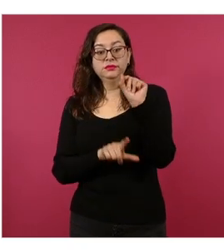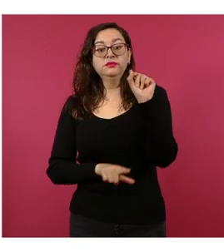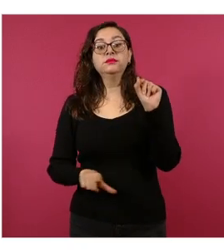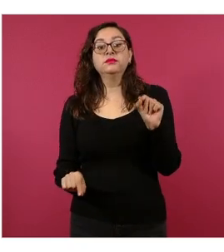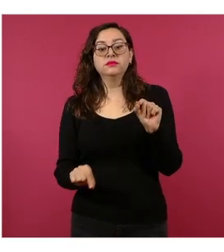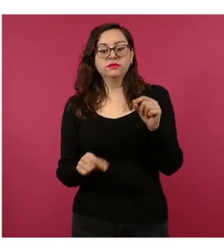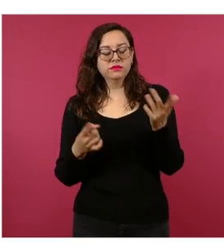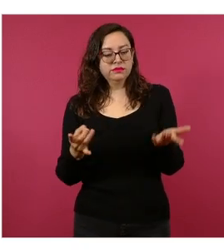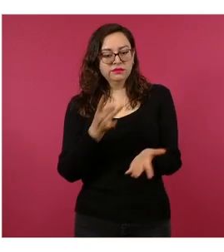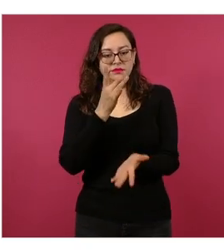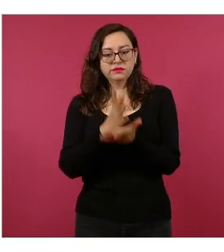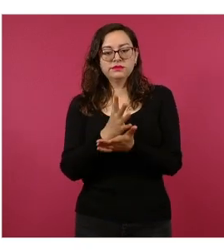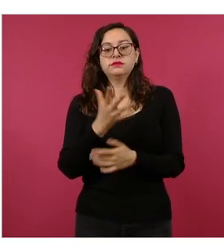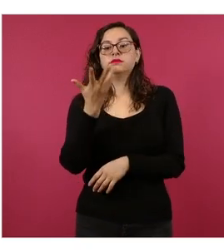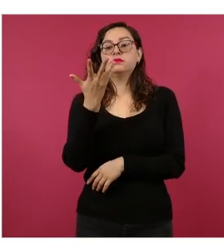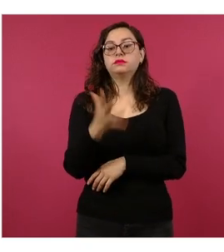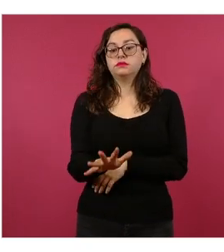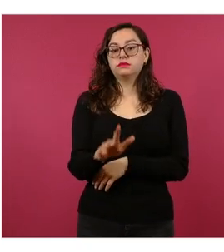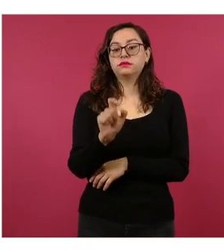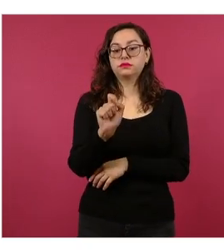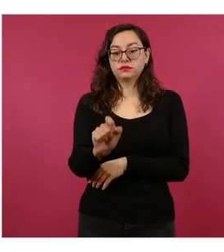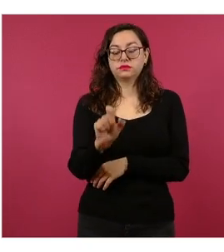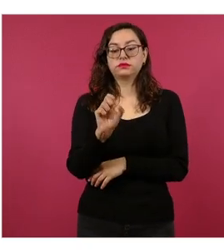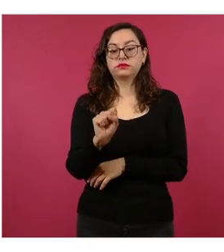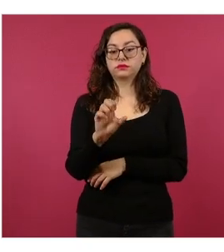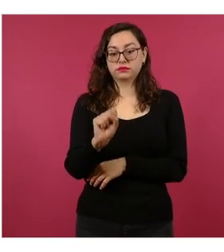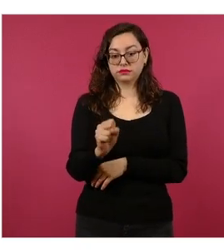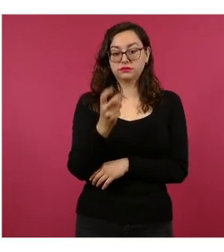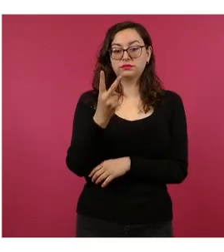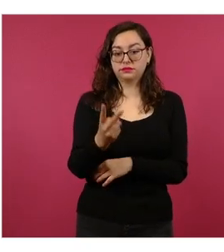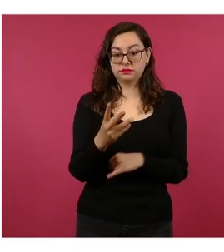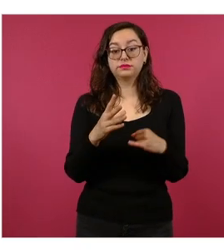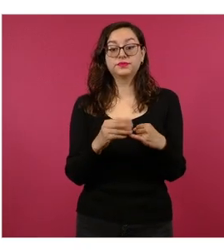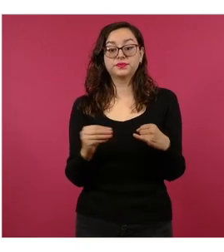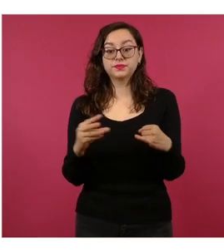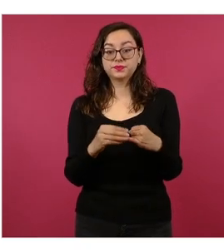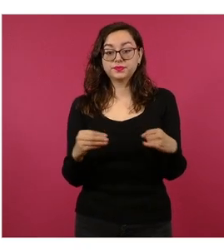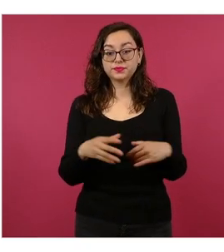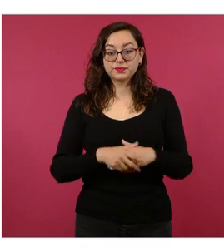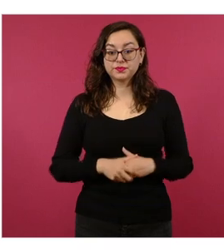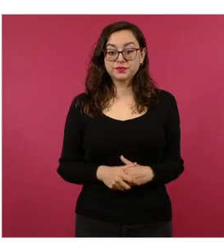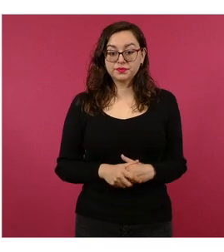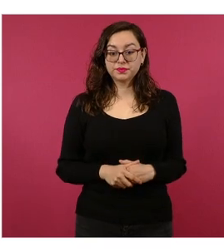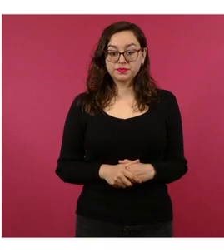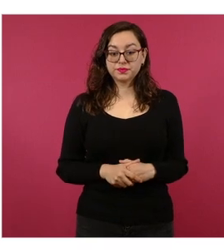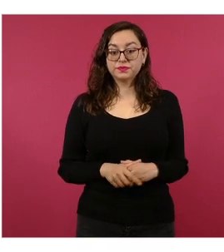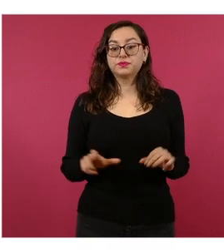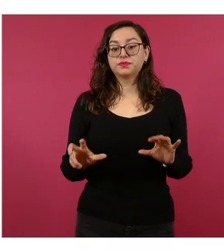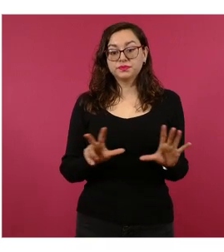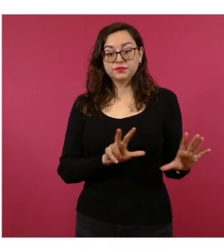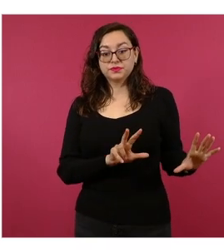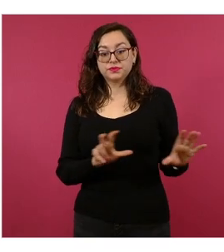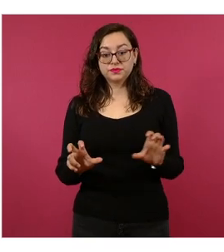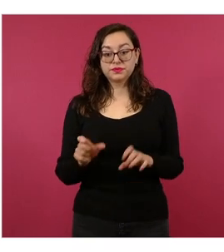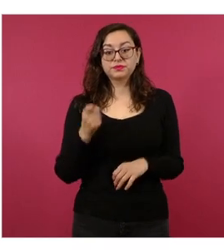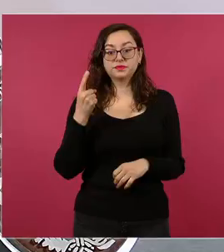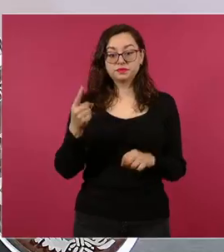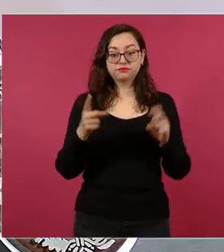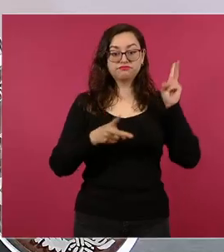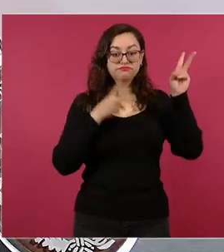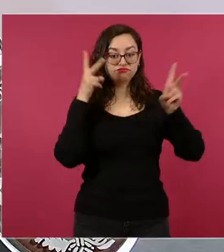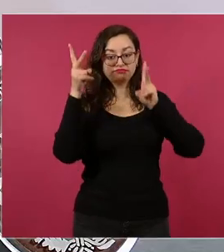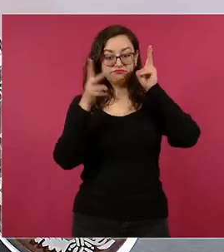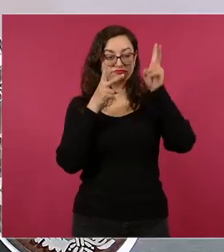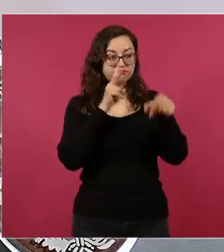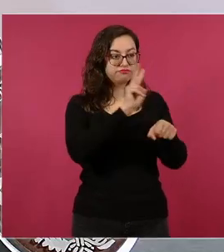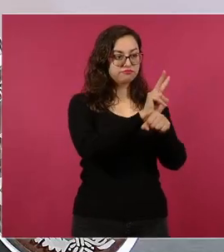nacional únicamente en 10 pesos con 62 centavos. Realizamos 801 verificaciones